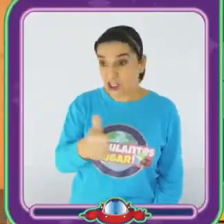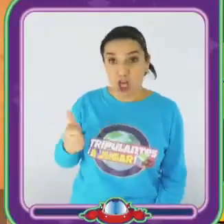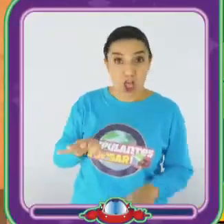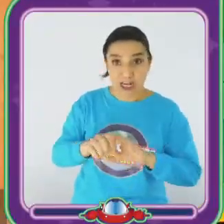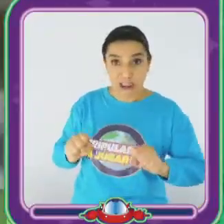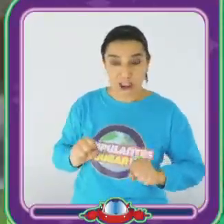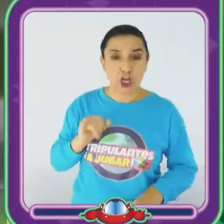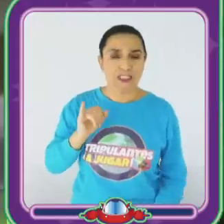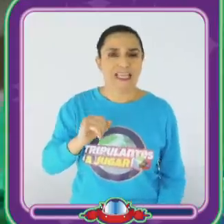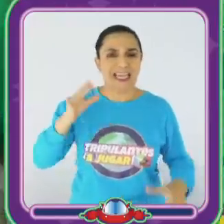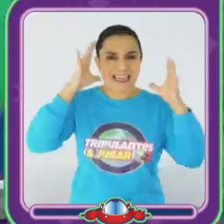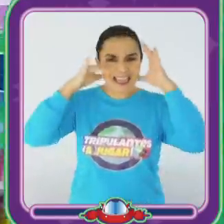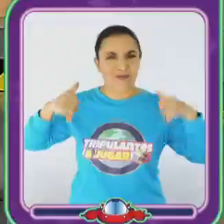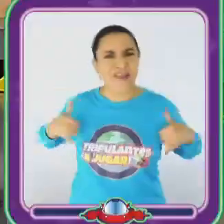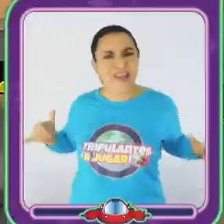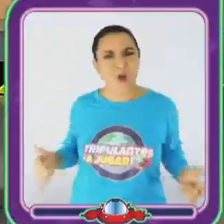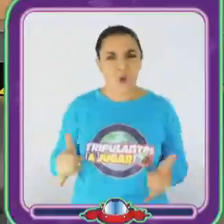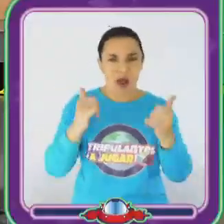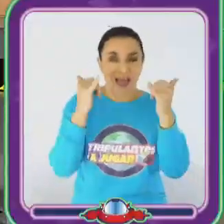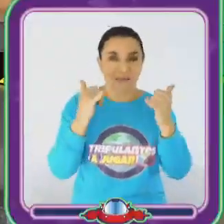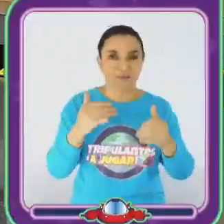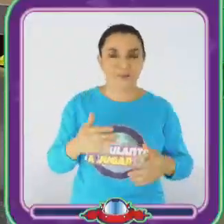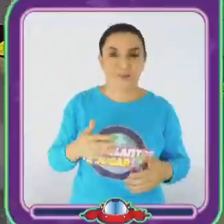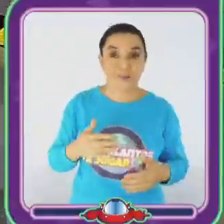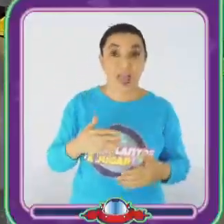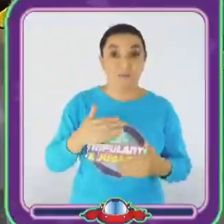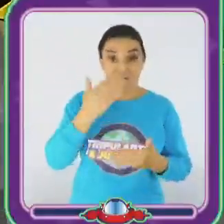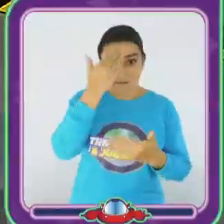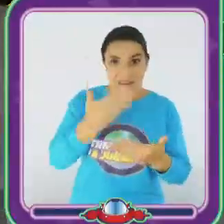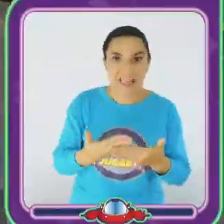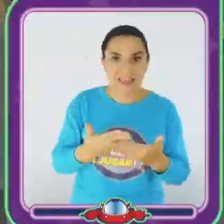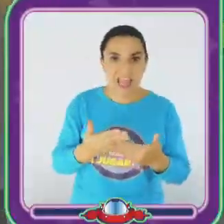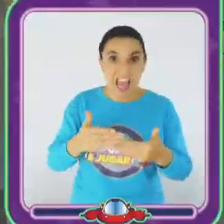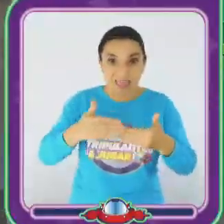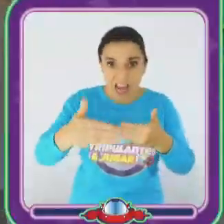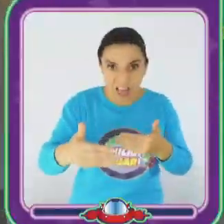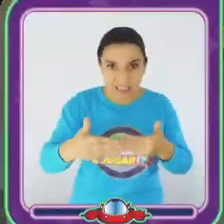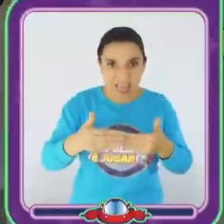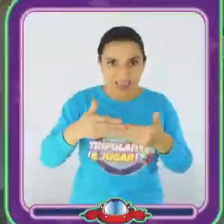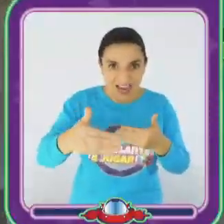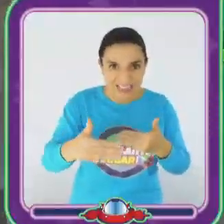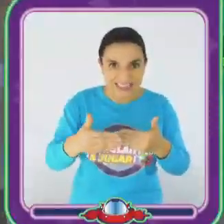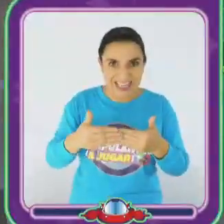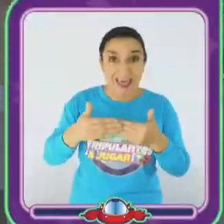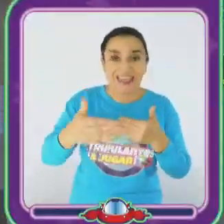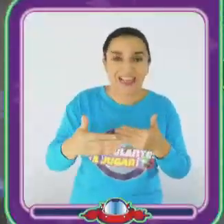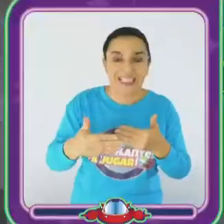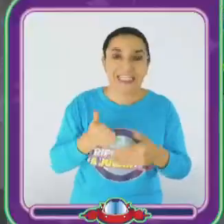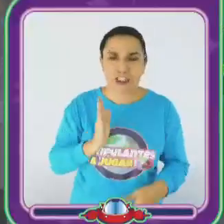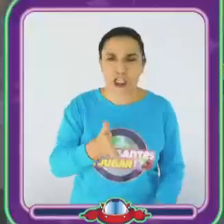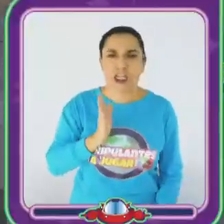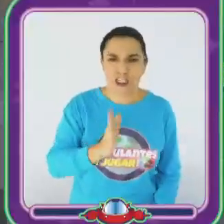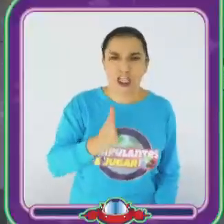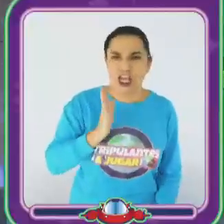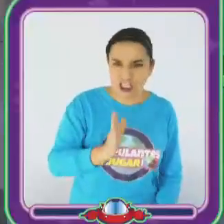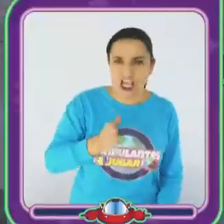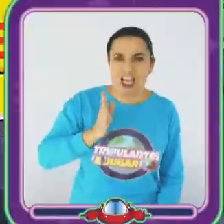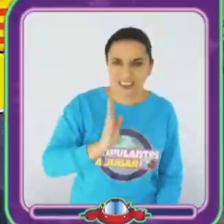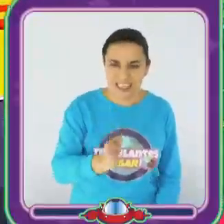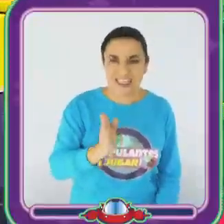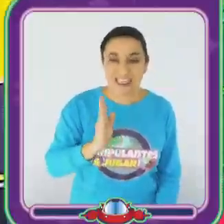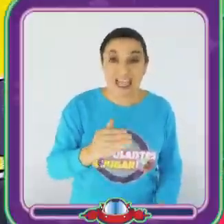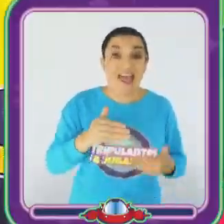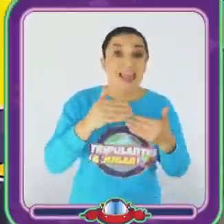¿Tripulación lista? Sí. ¡Tripulantes, a jugar! ¡Enfrente! ¡Adelante! ¡Adelante! ¡Adelante! ¡Sigue, sigue,